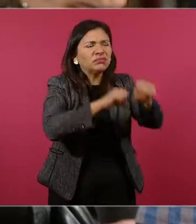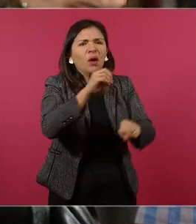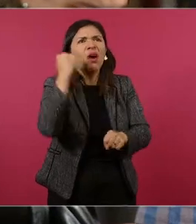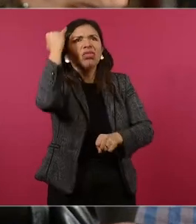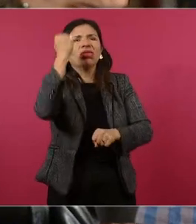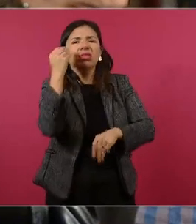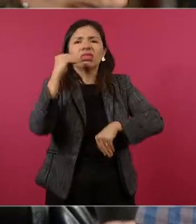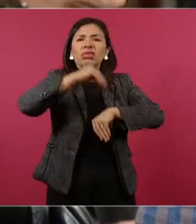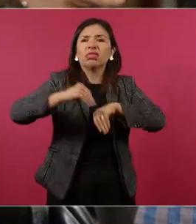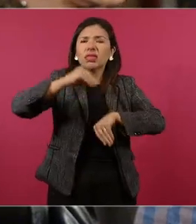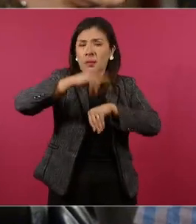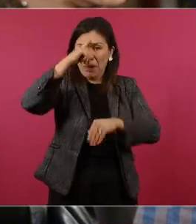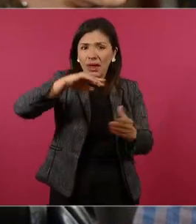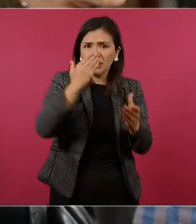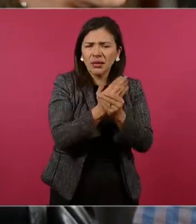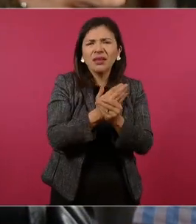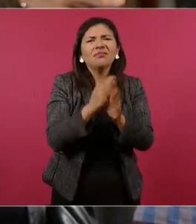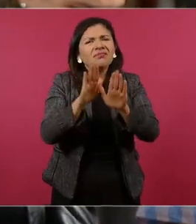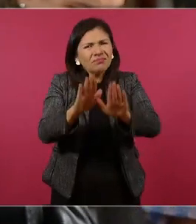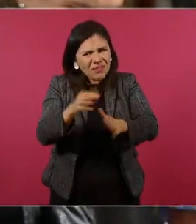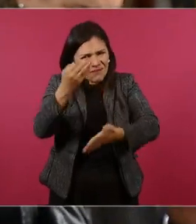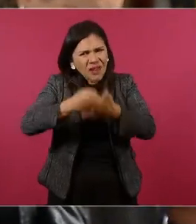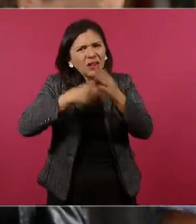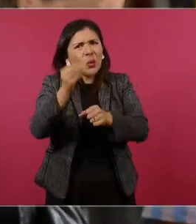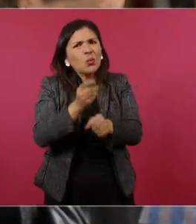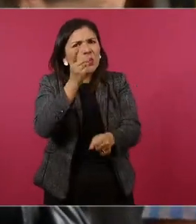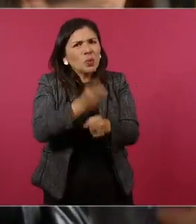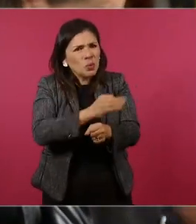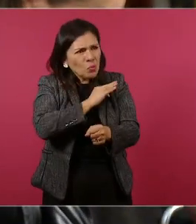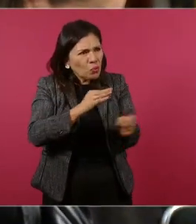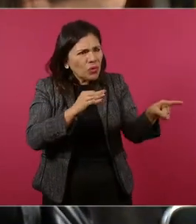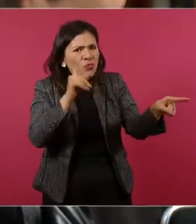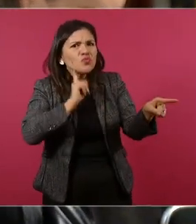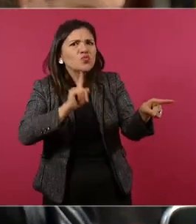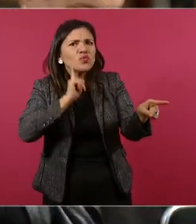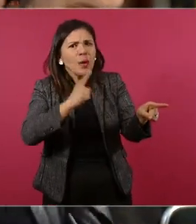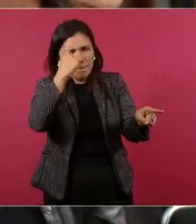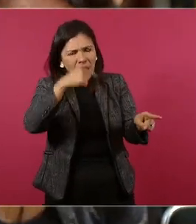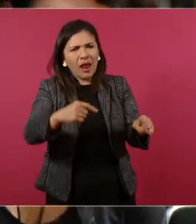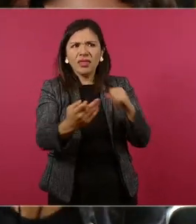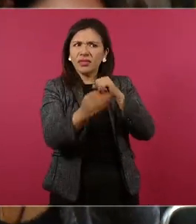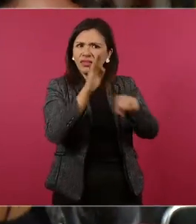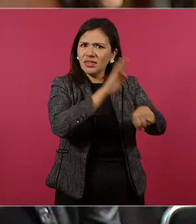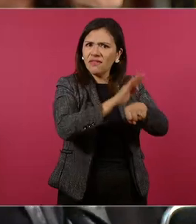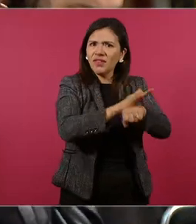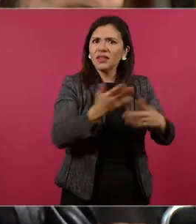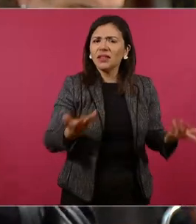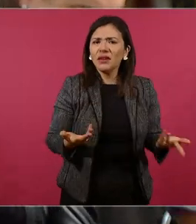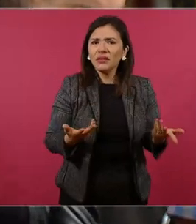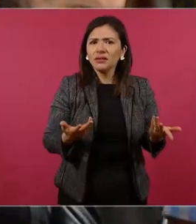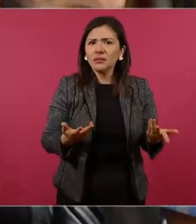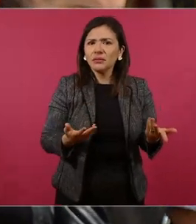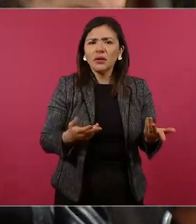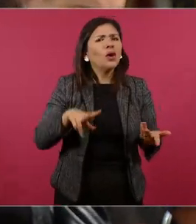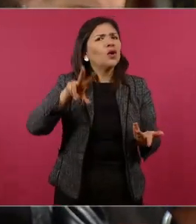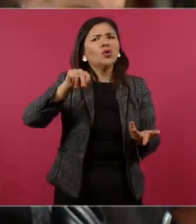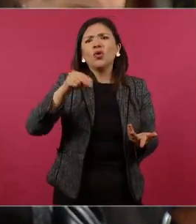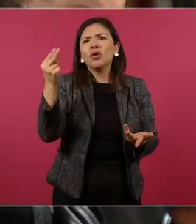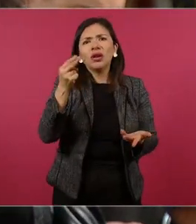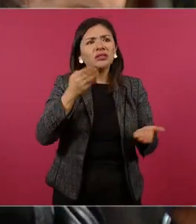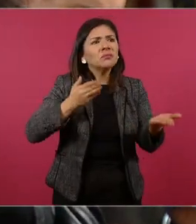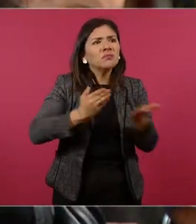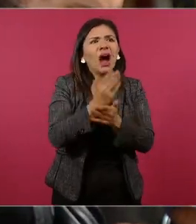expedientes dene la oportunidad que le den la oportunidad a esta muchacha de defenderse sin las intervención de de